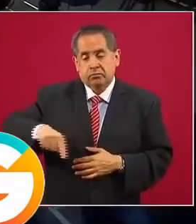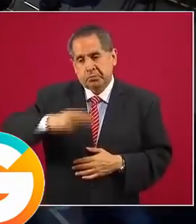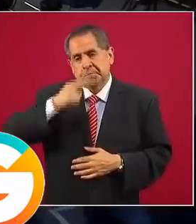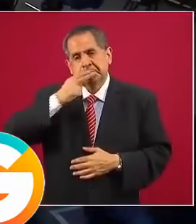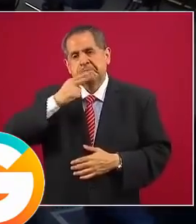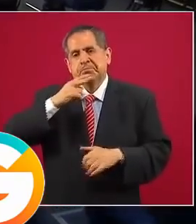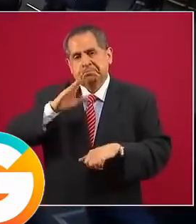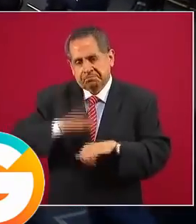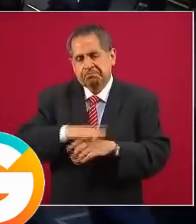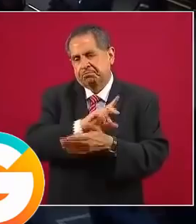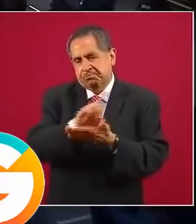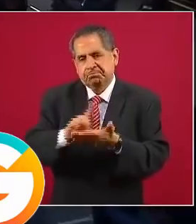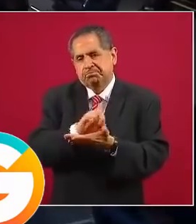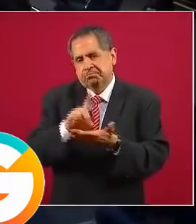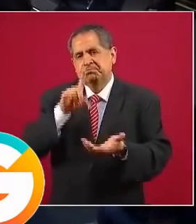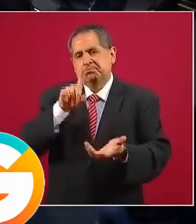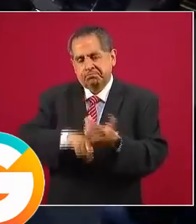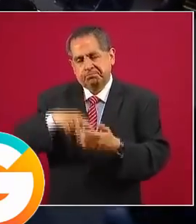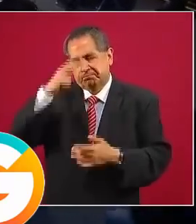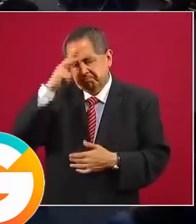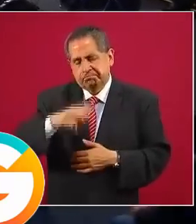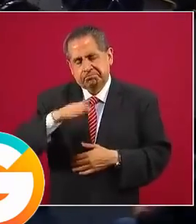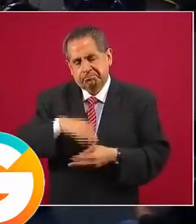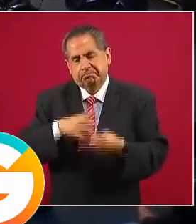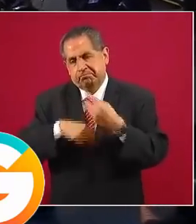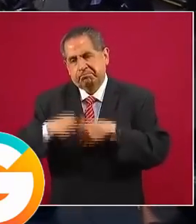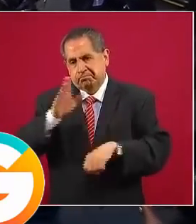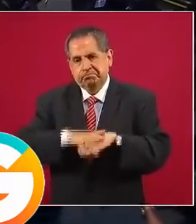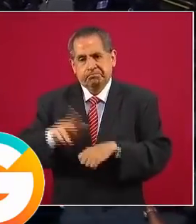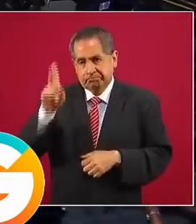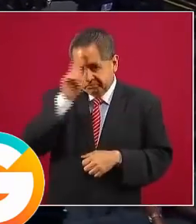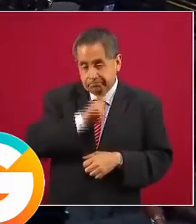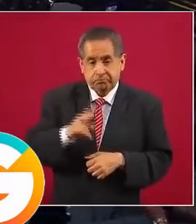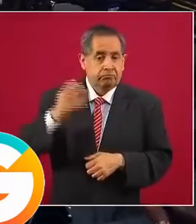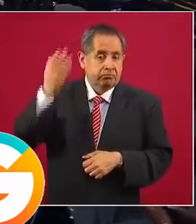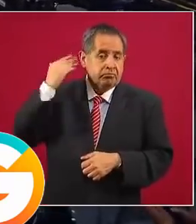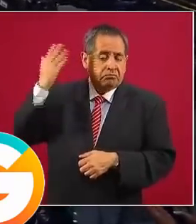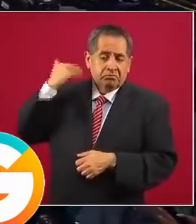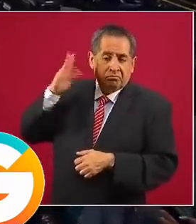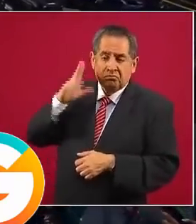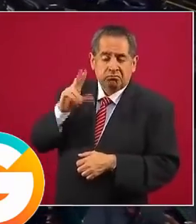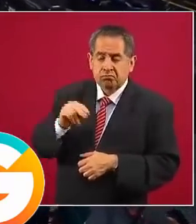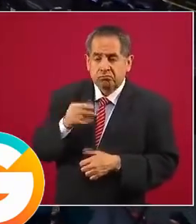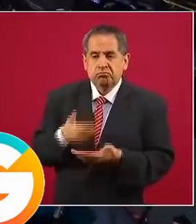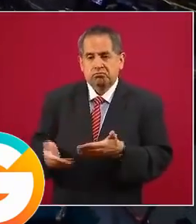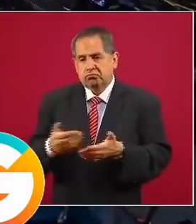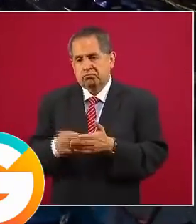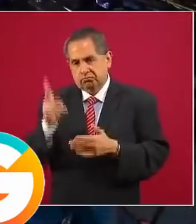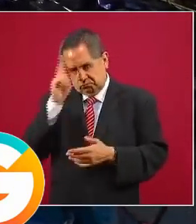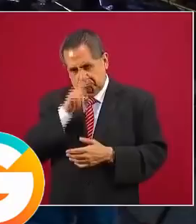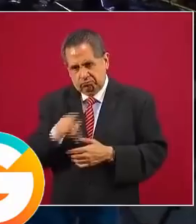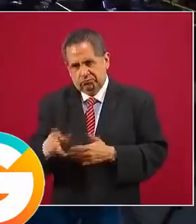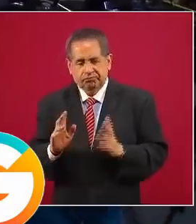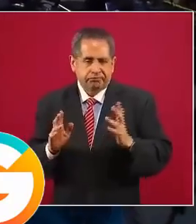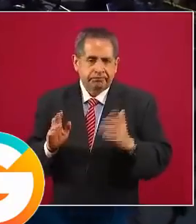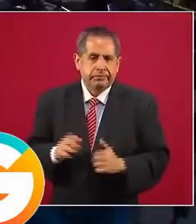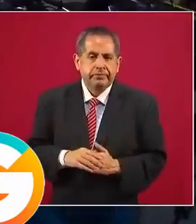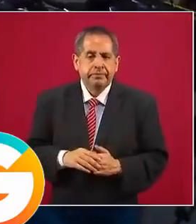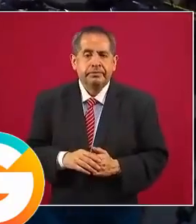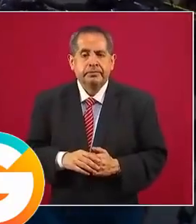de droga al interior de nuestro país, que no se daba por varias